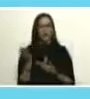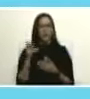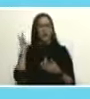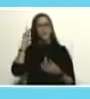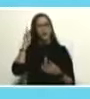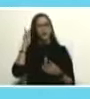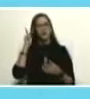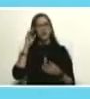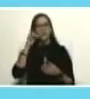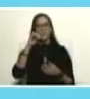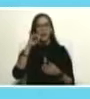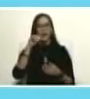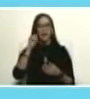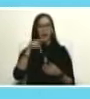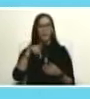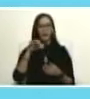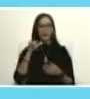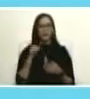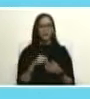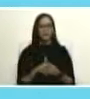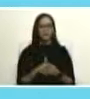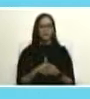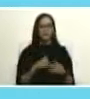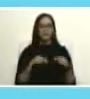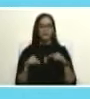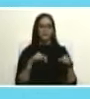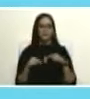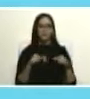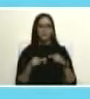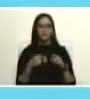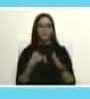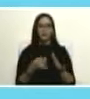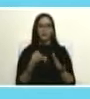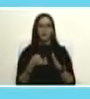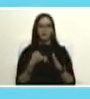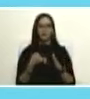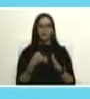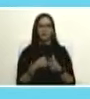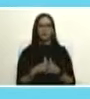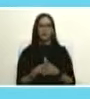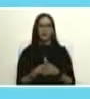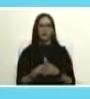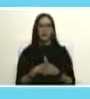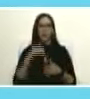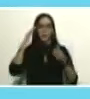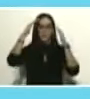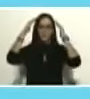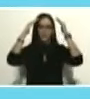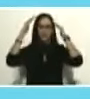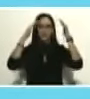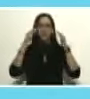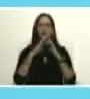profesora María Pérez, directora de la institución. Mis saludos a todas las maestras y